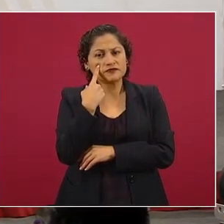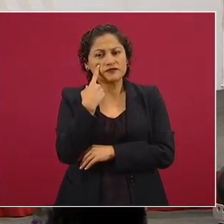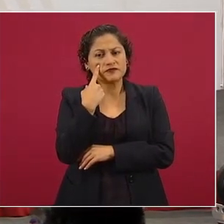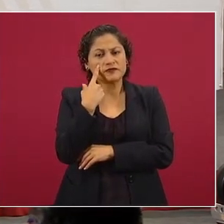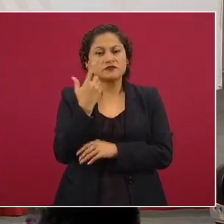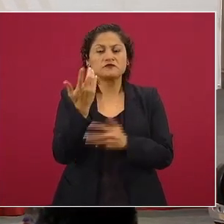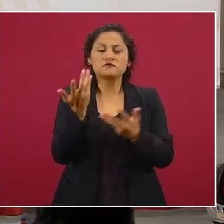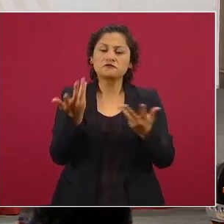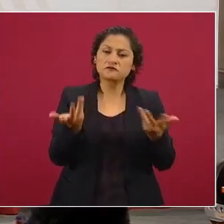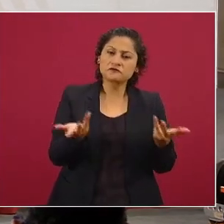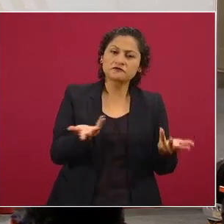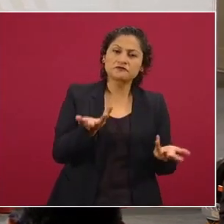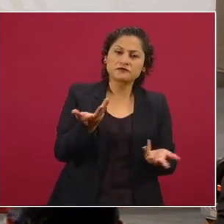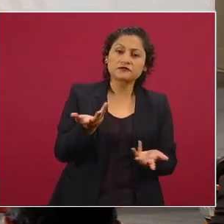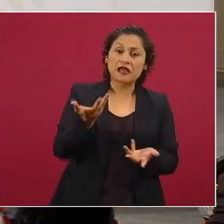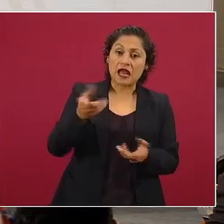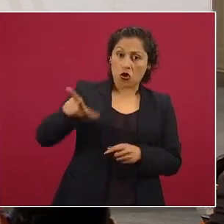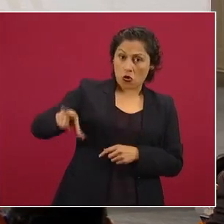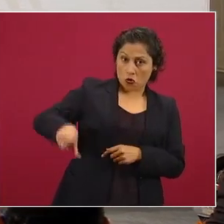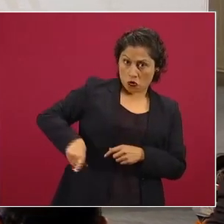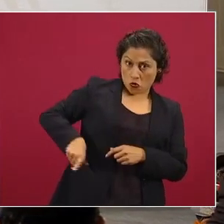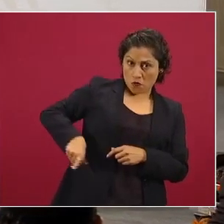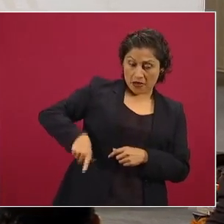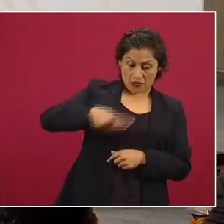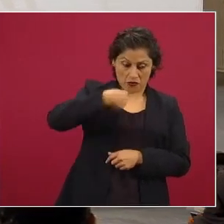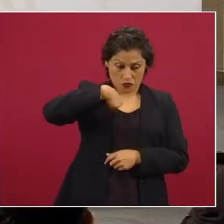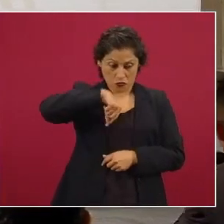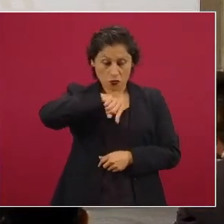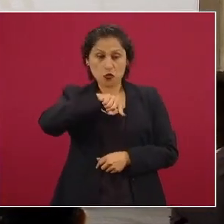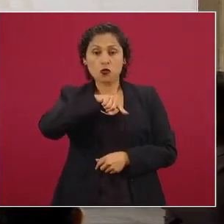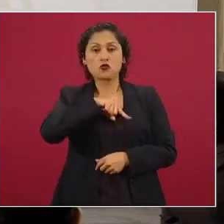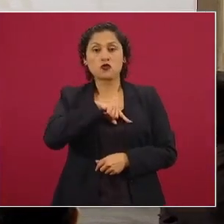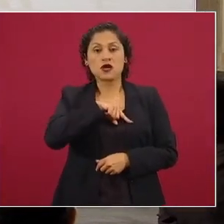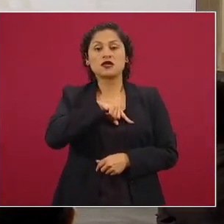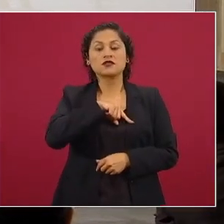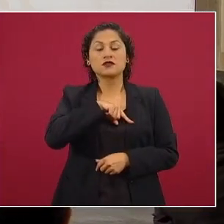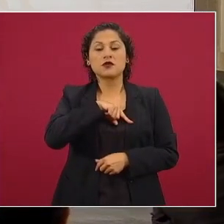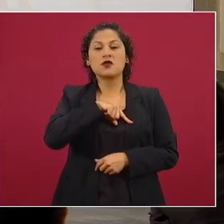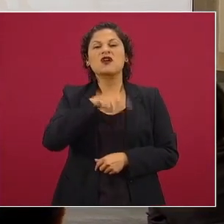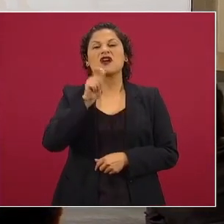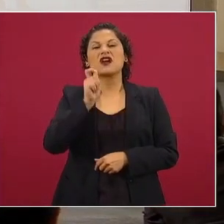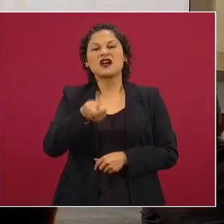las características de nuestro gobierno, el apoyo lo tenemos